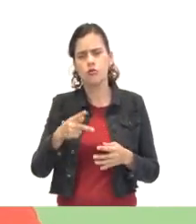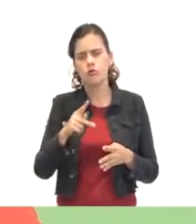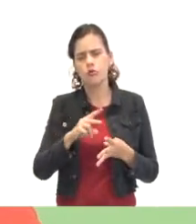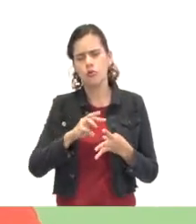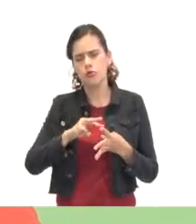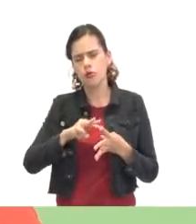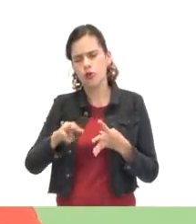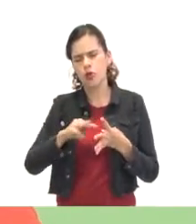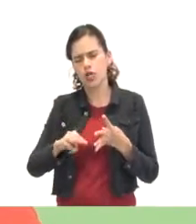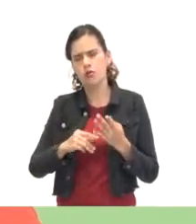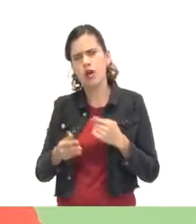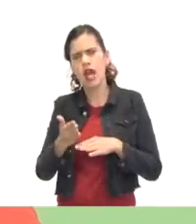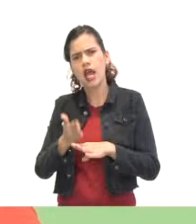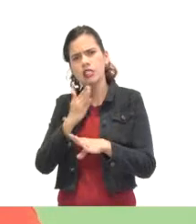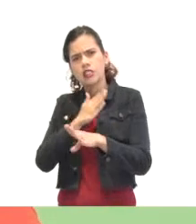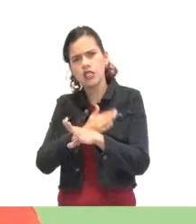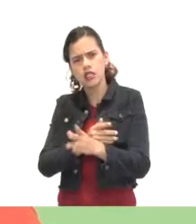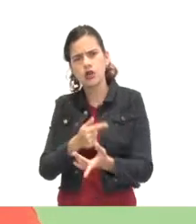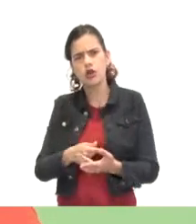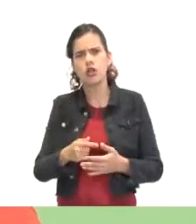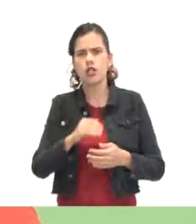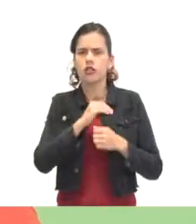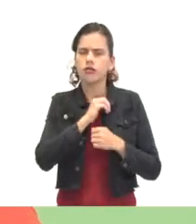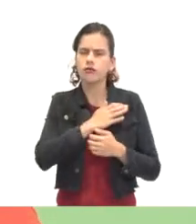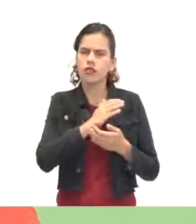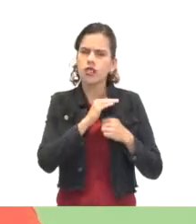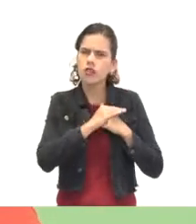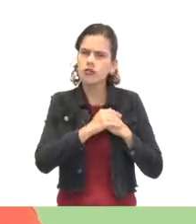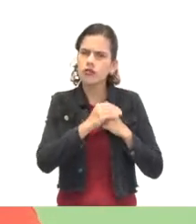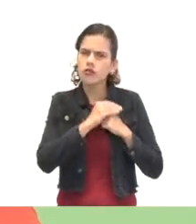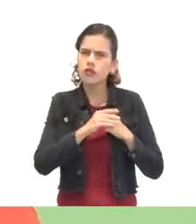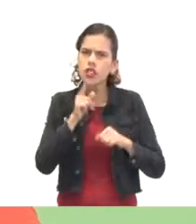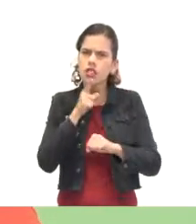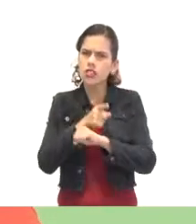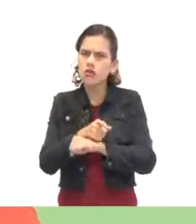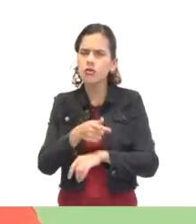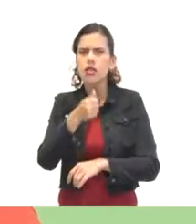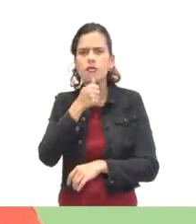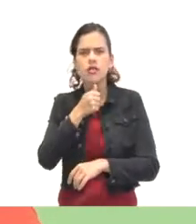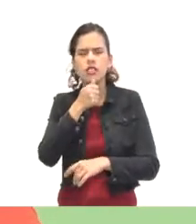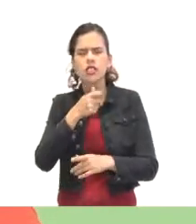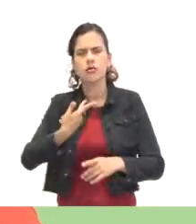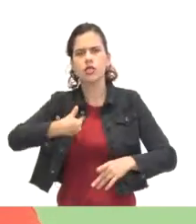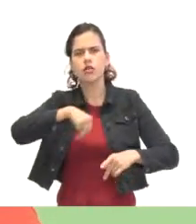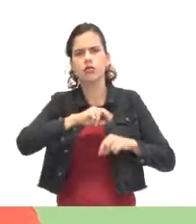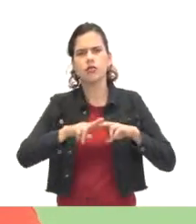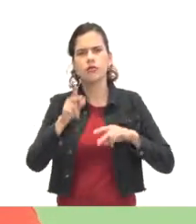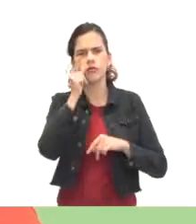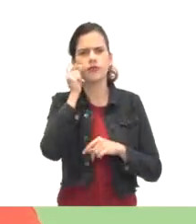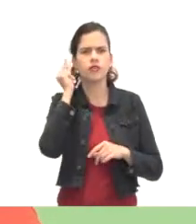la disciplina, la ternura y la paciencia para que nuestras niñas y niñas sigan aprendiendo en un